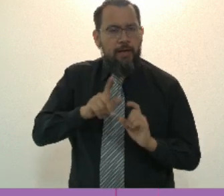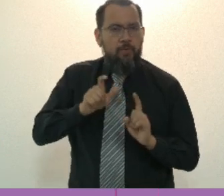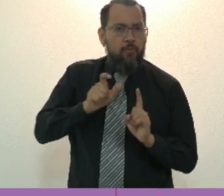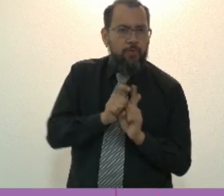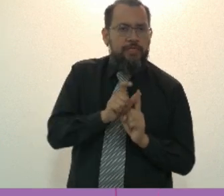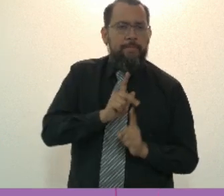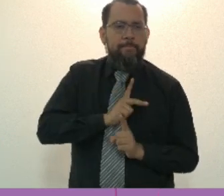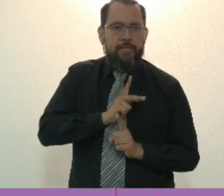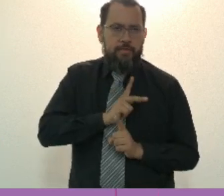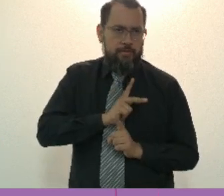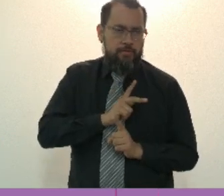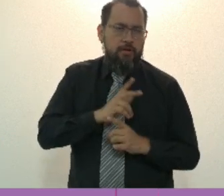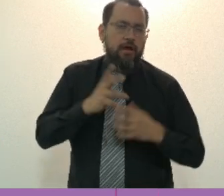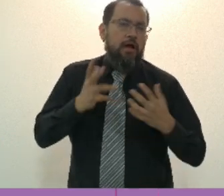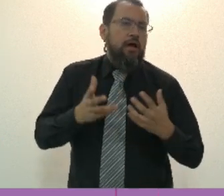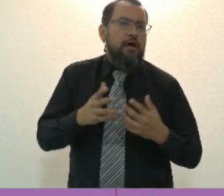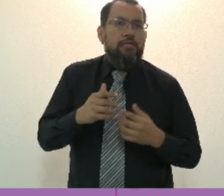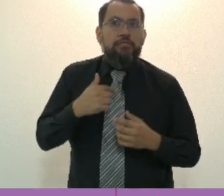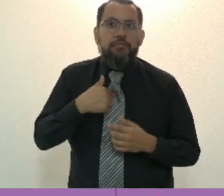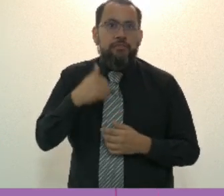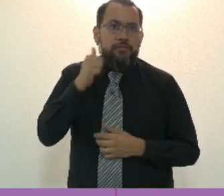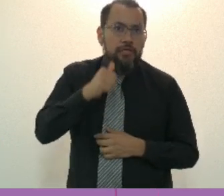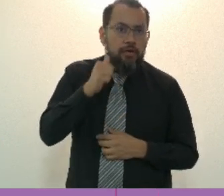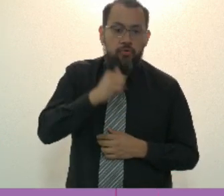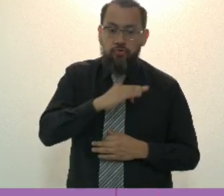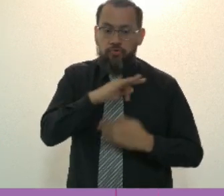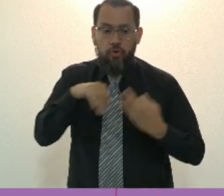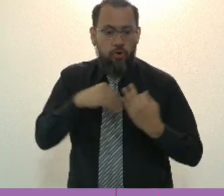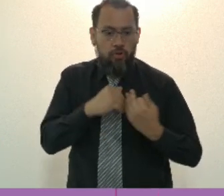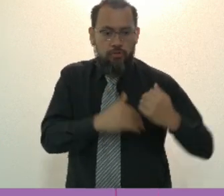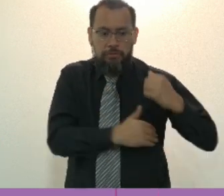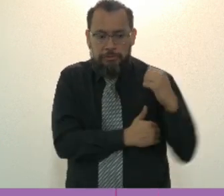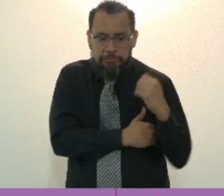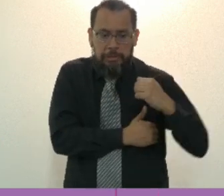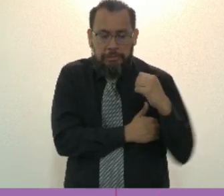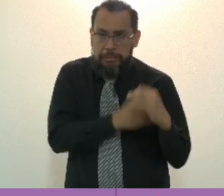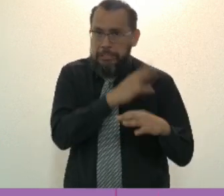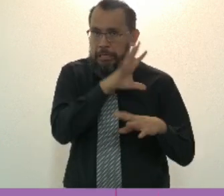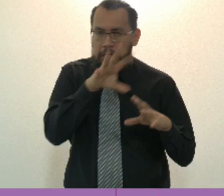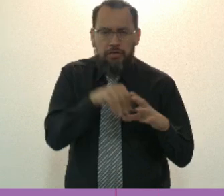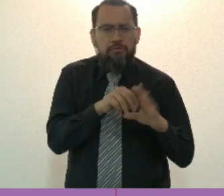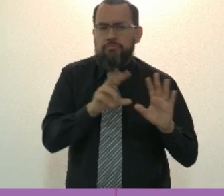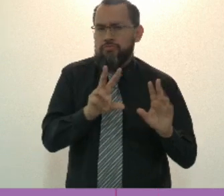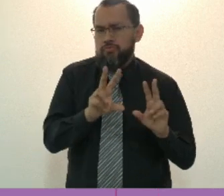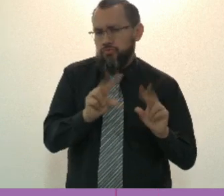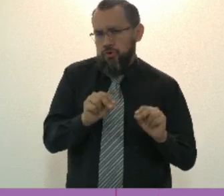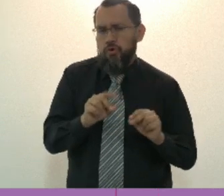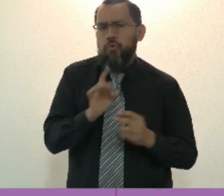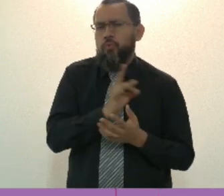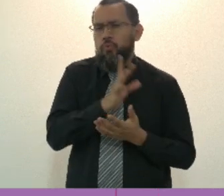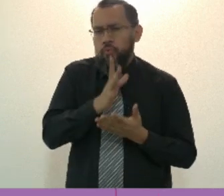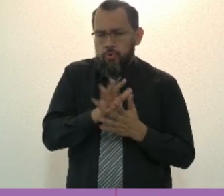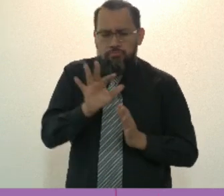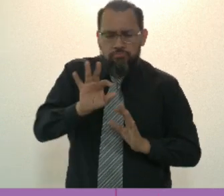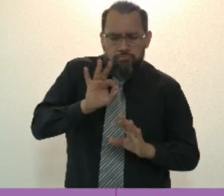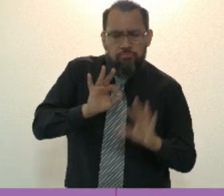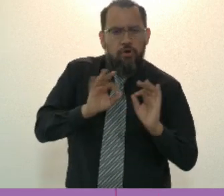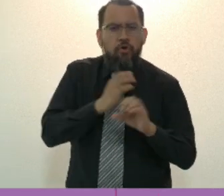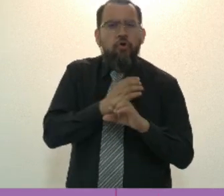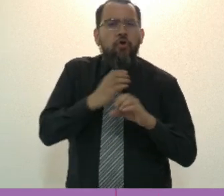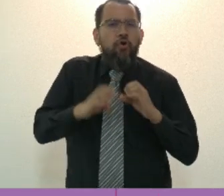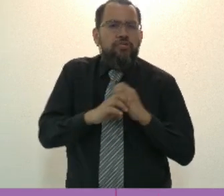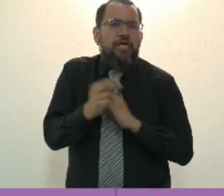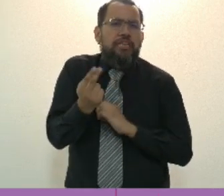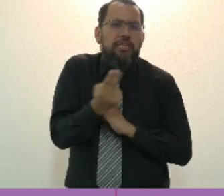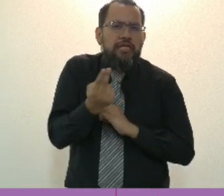trata de entrar en un tema engorroso de todo lo tengo que almacenar. No, solo sí y únicamente lo que necesito,